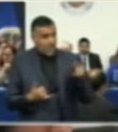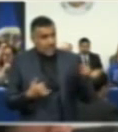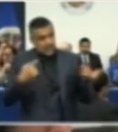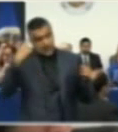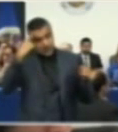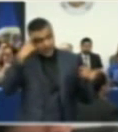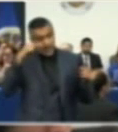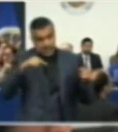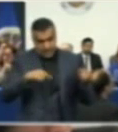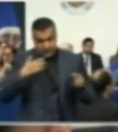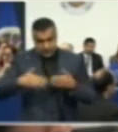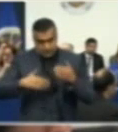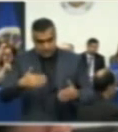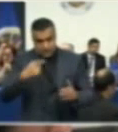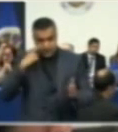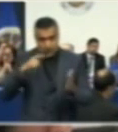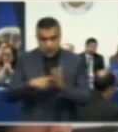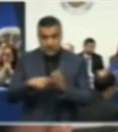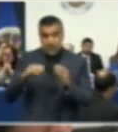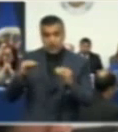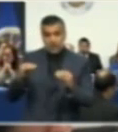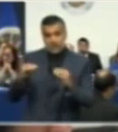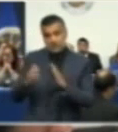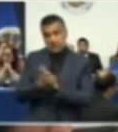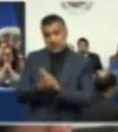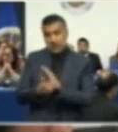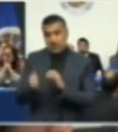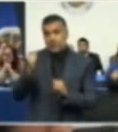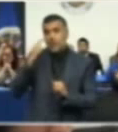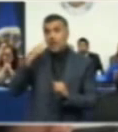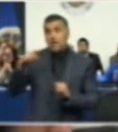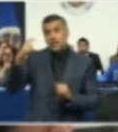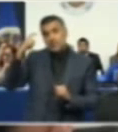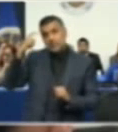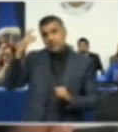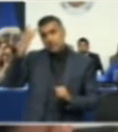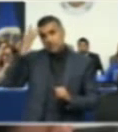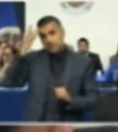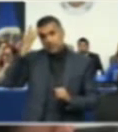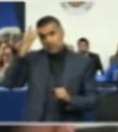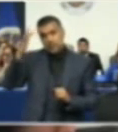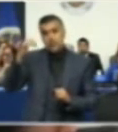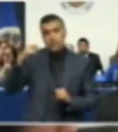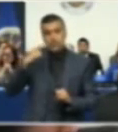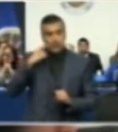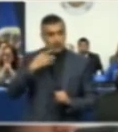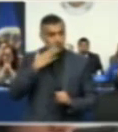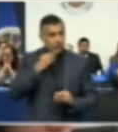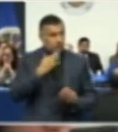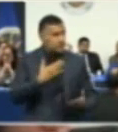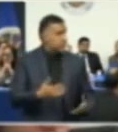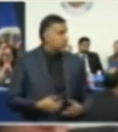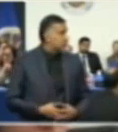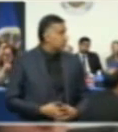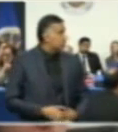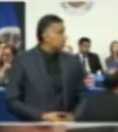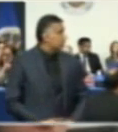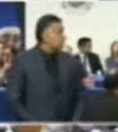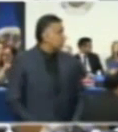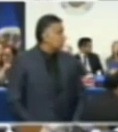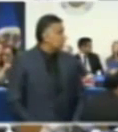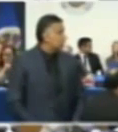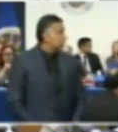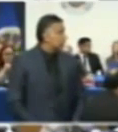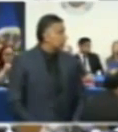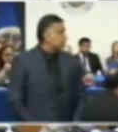pensar este ejercicio de reconocimiento de capacidad en materia de discapacidad intelectual y mental. Muchas gracias.